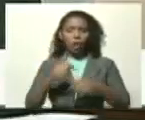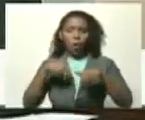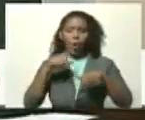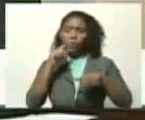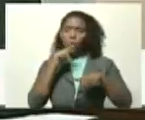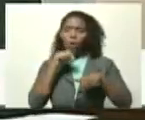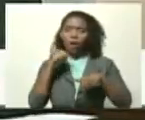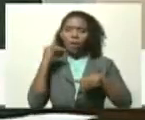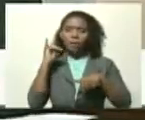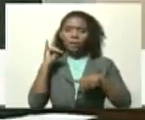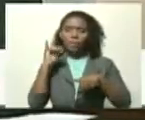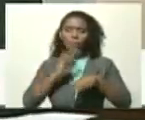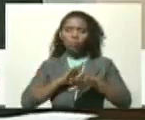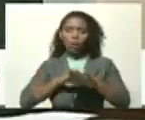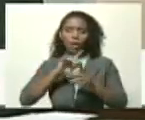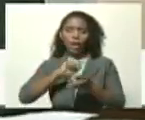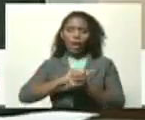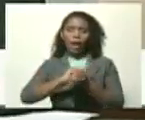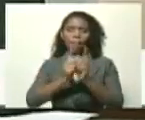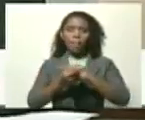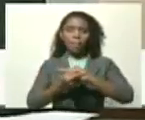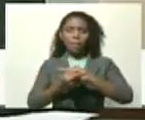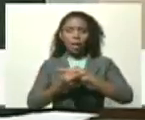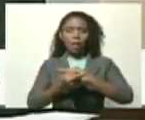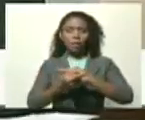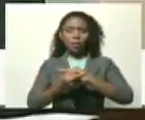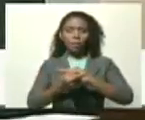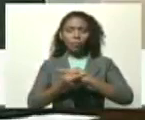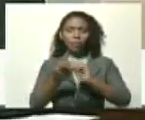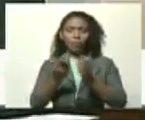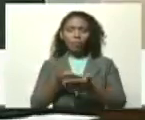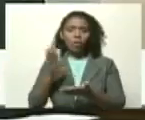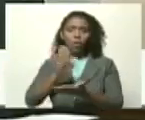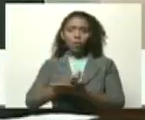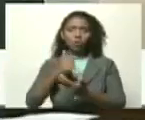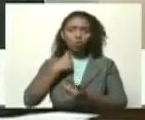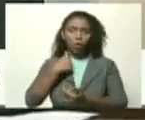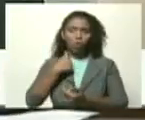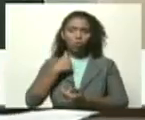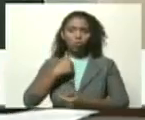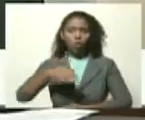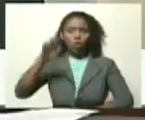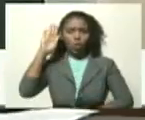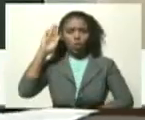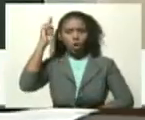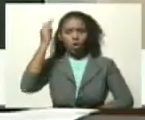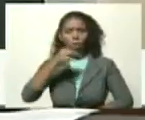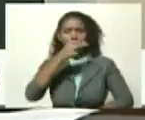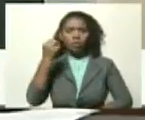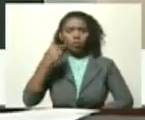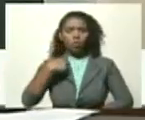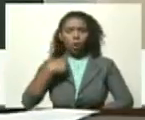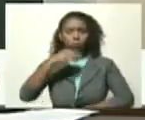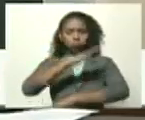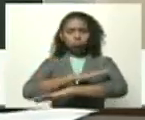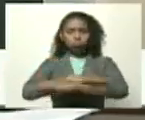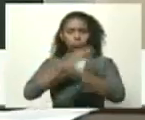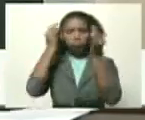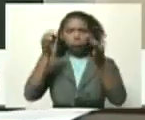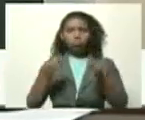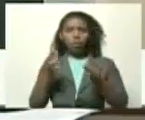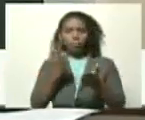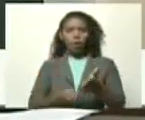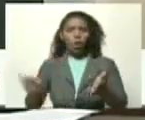están porque cambiaron de paisaje, juro que estaré a la altura del compromiso de esta